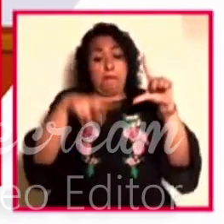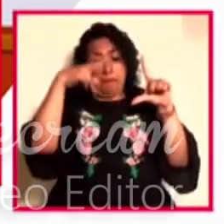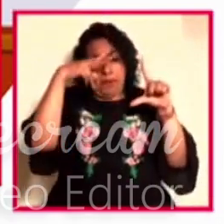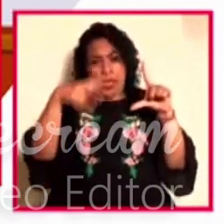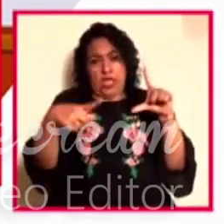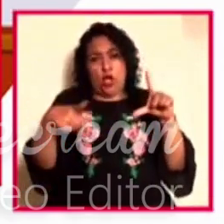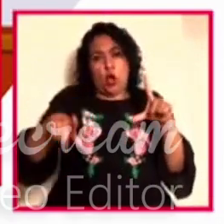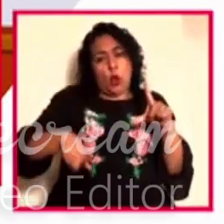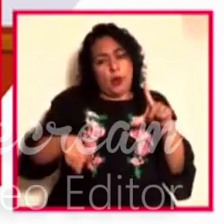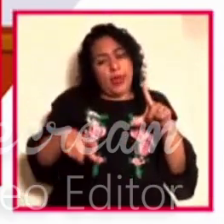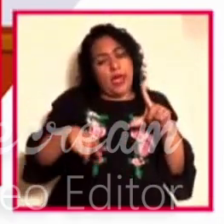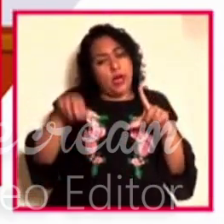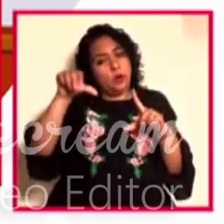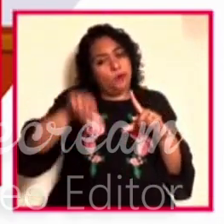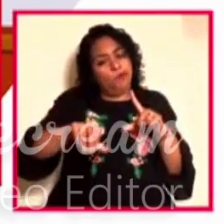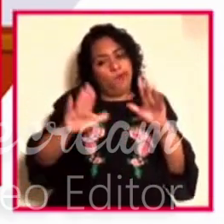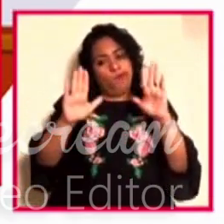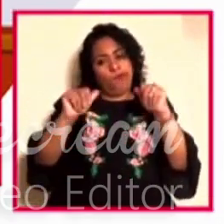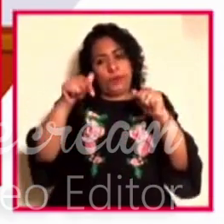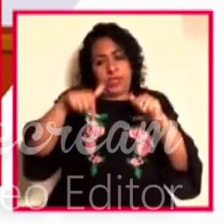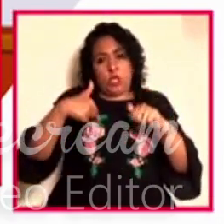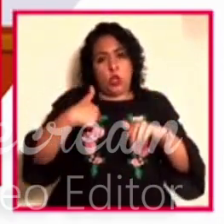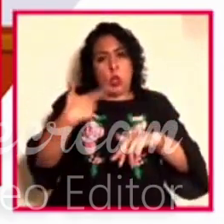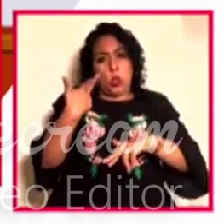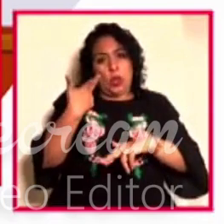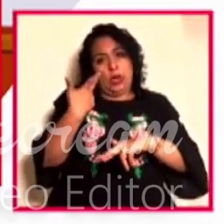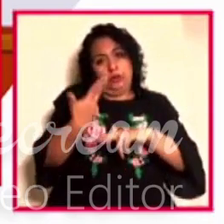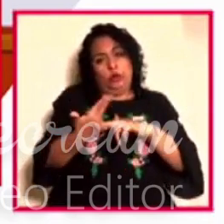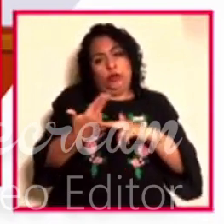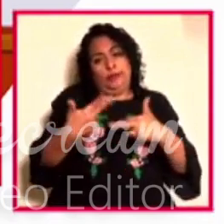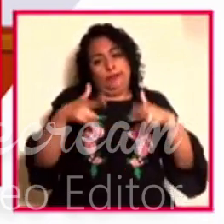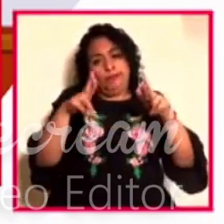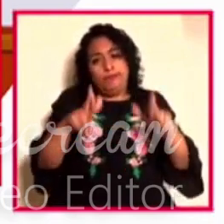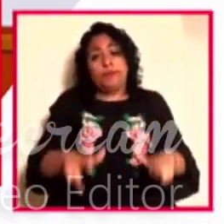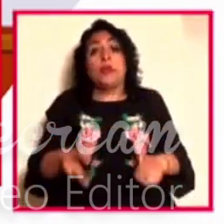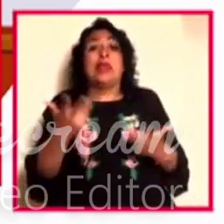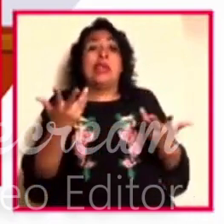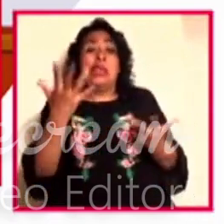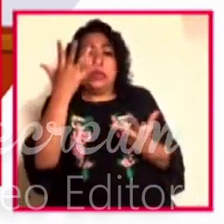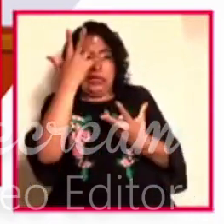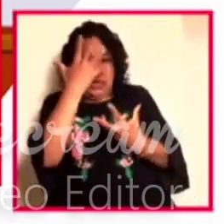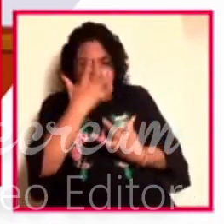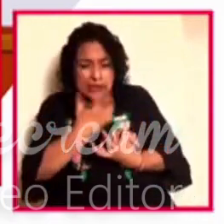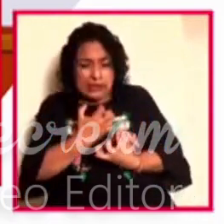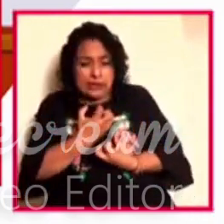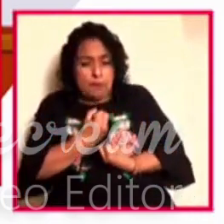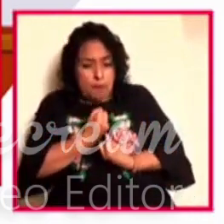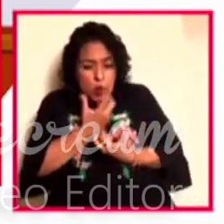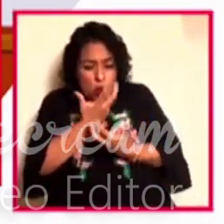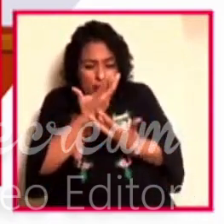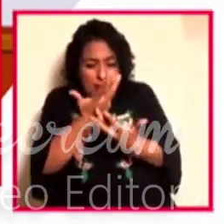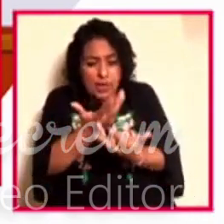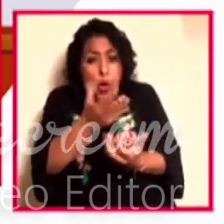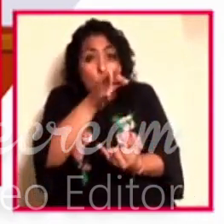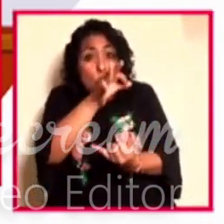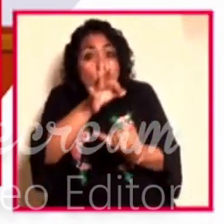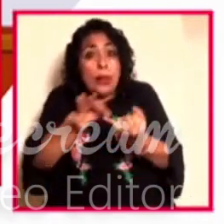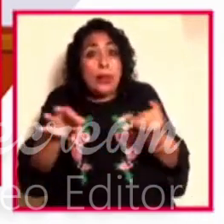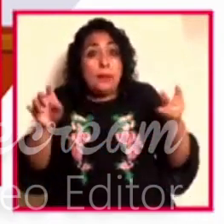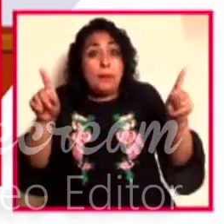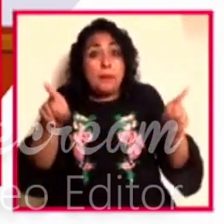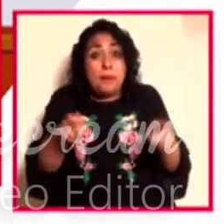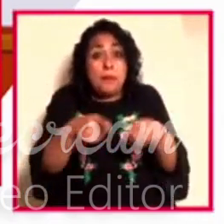despedimos hoy aquí. Es tan triste como poético que una de sus últimas obras haya sido un